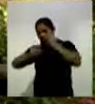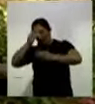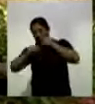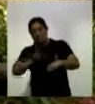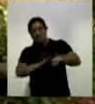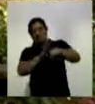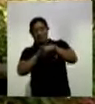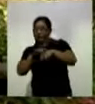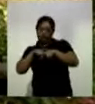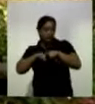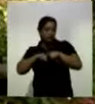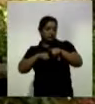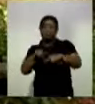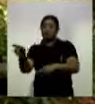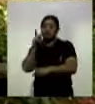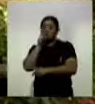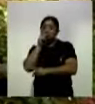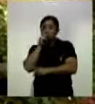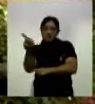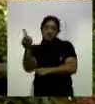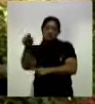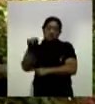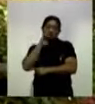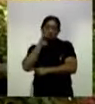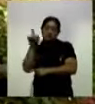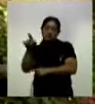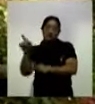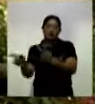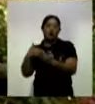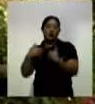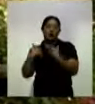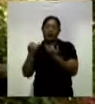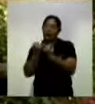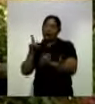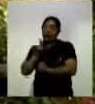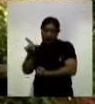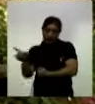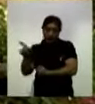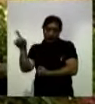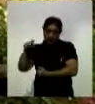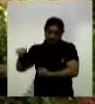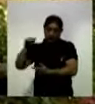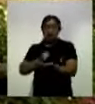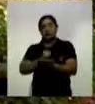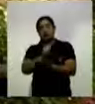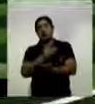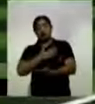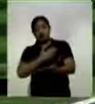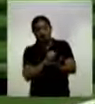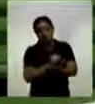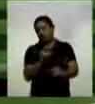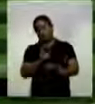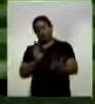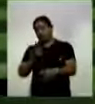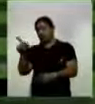y los chicos decidan, porque ellos son parte fundamental de CARF, no decido yo, todos somos un equipo y todos somos una familia.